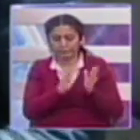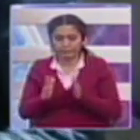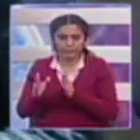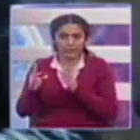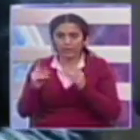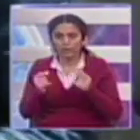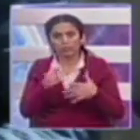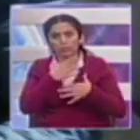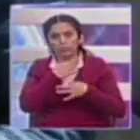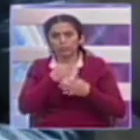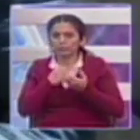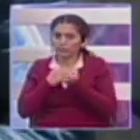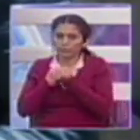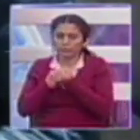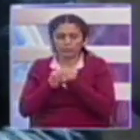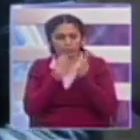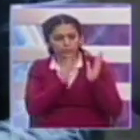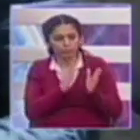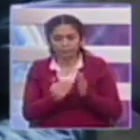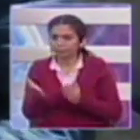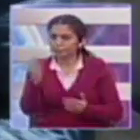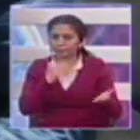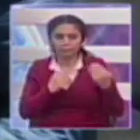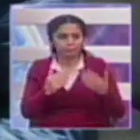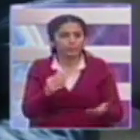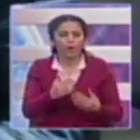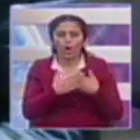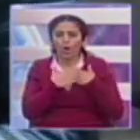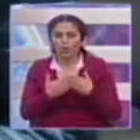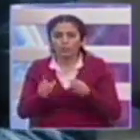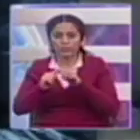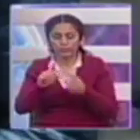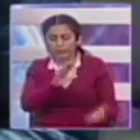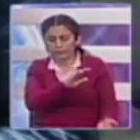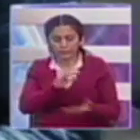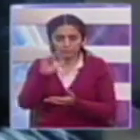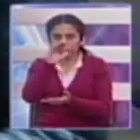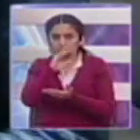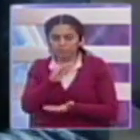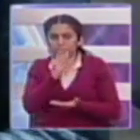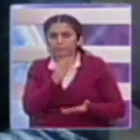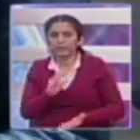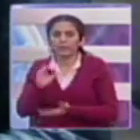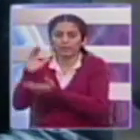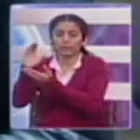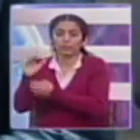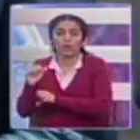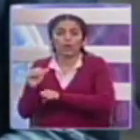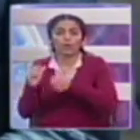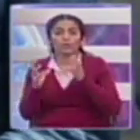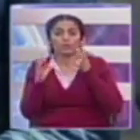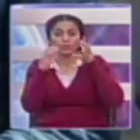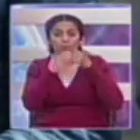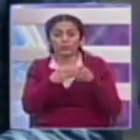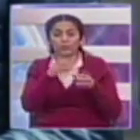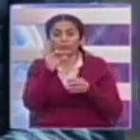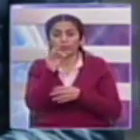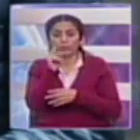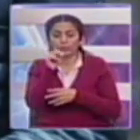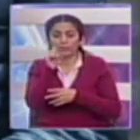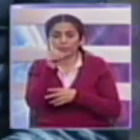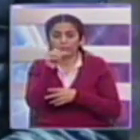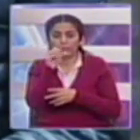estamos haciendo como patronato, receptando esas ayudas, y además lo vamos a canalizar a través de otra fundación que también es muy reconocida y